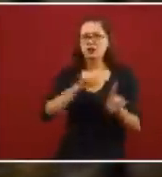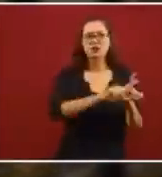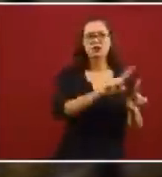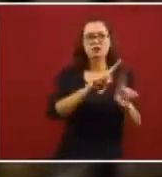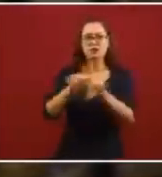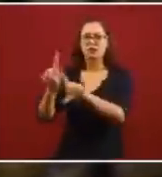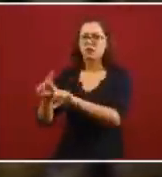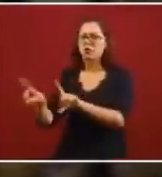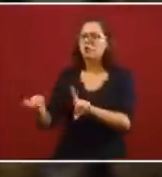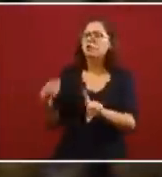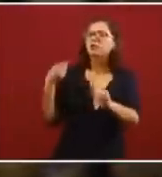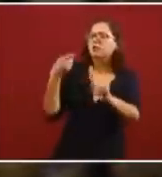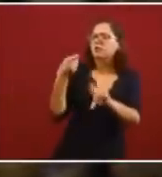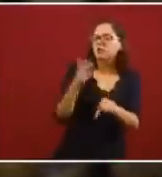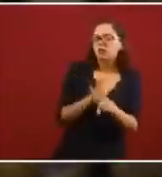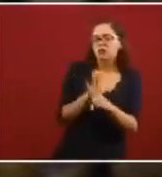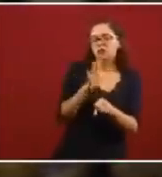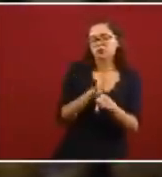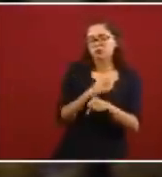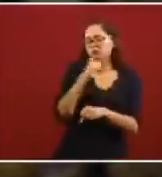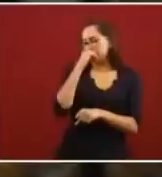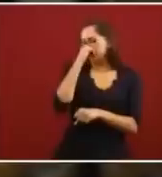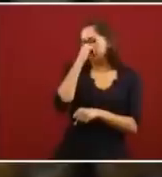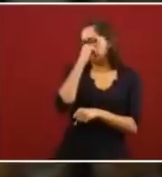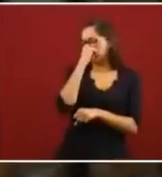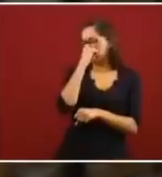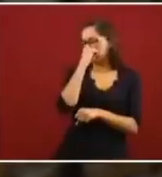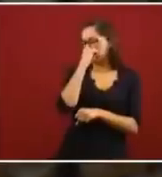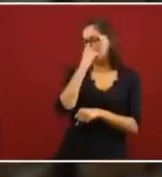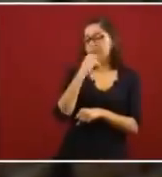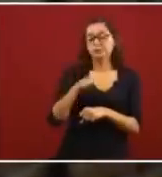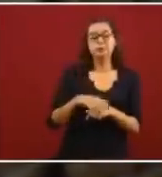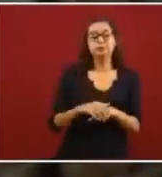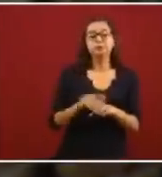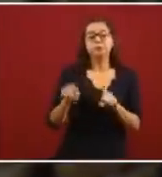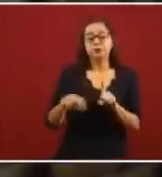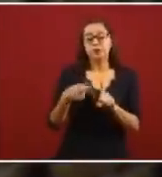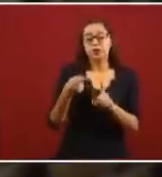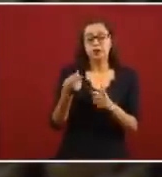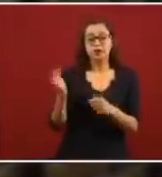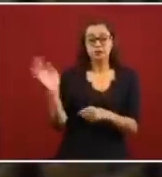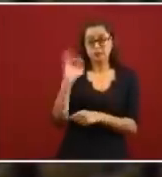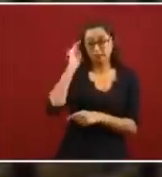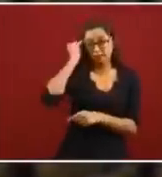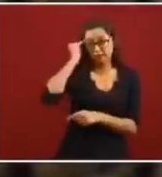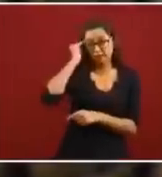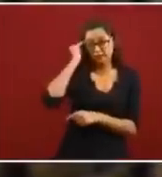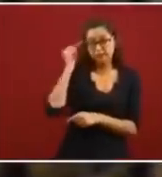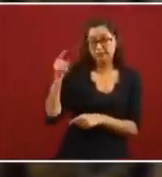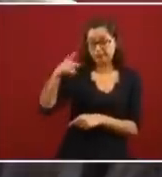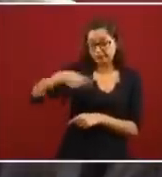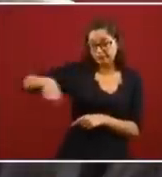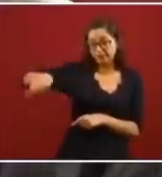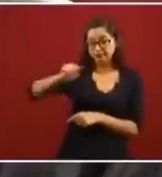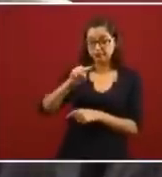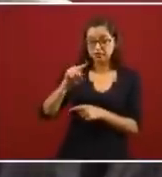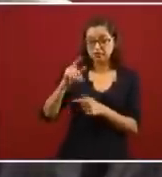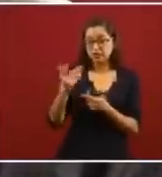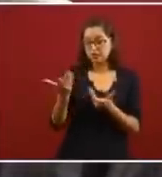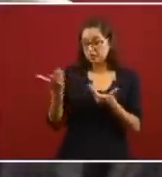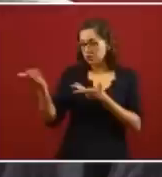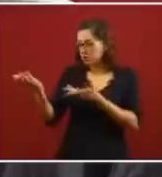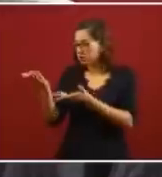Y podría ser que el propósito de esta gira sea elaborar una